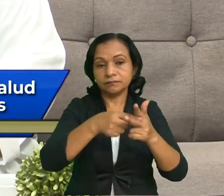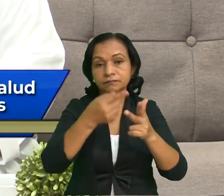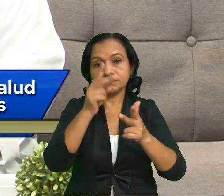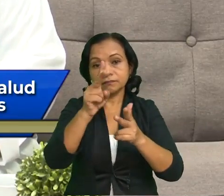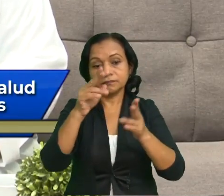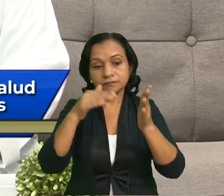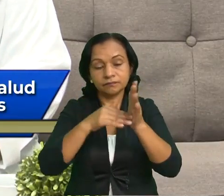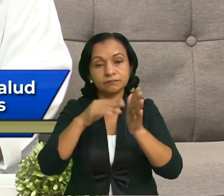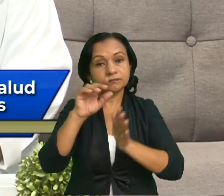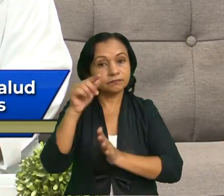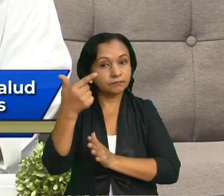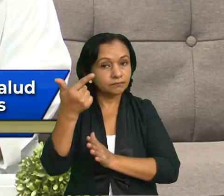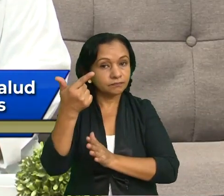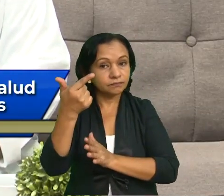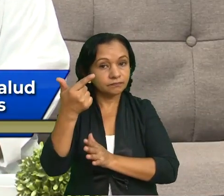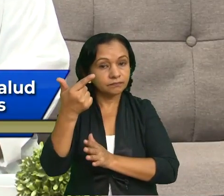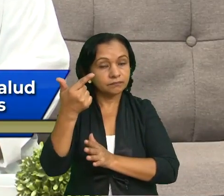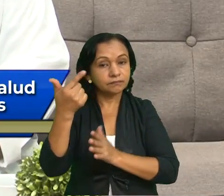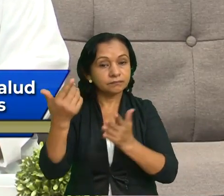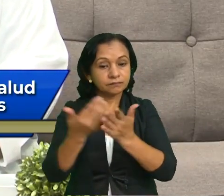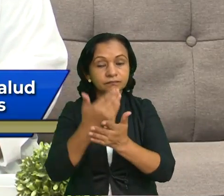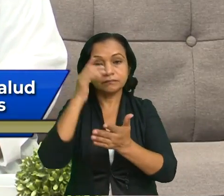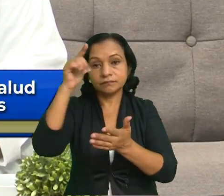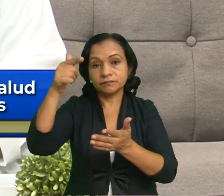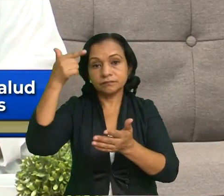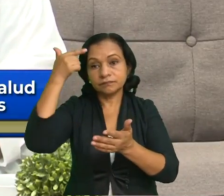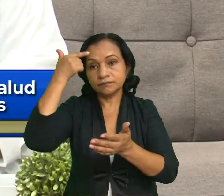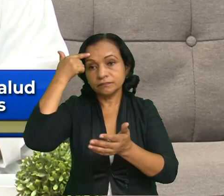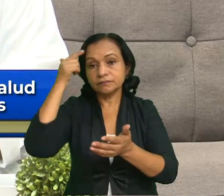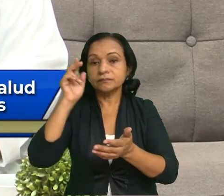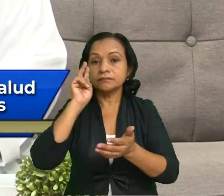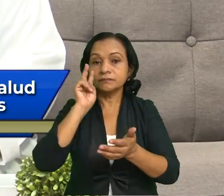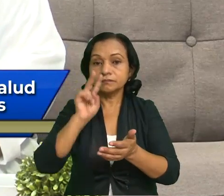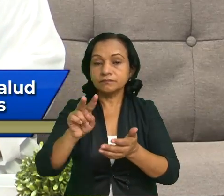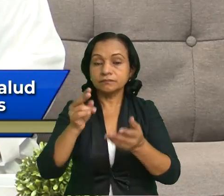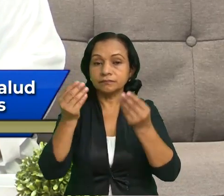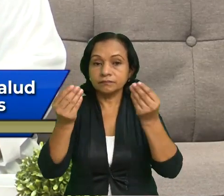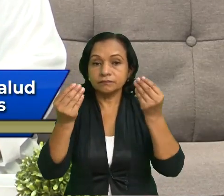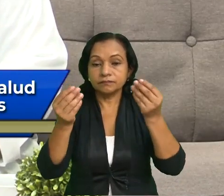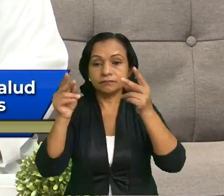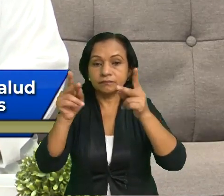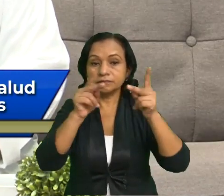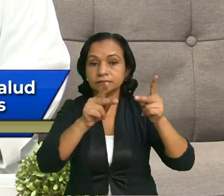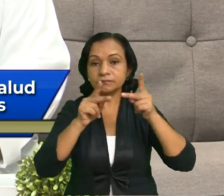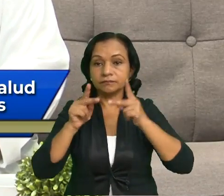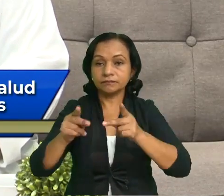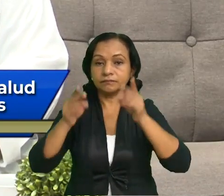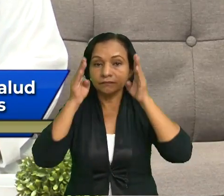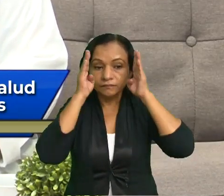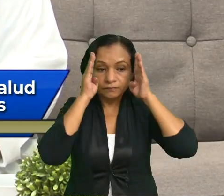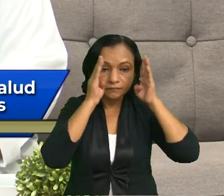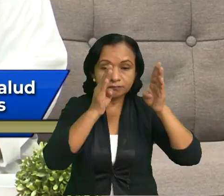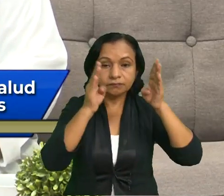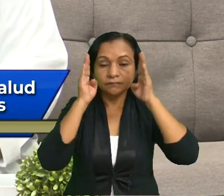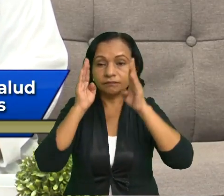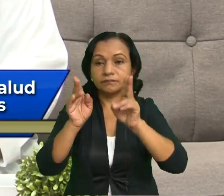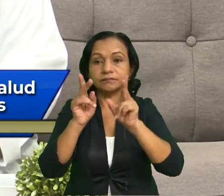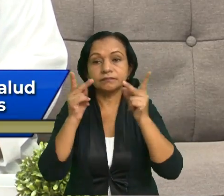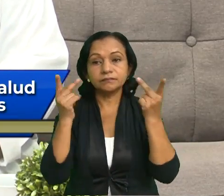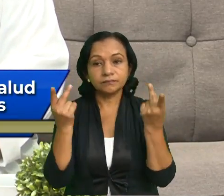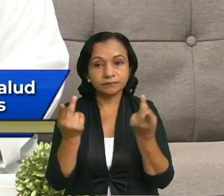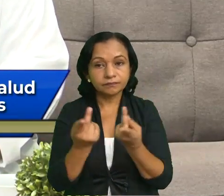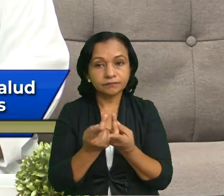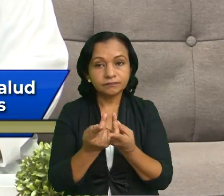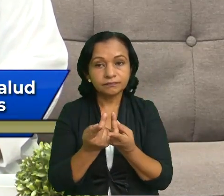nueva etapa de nuestro gobierno específicamente podemos ver que realmente la cantidad de recursos humanos para brindar la atención a la población como se merecía